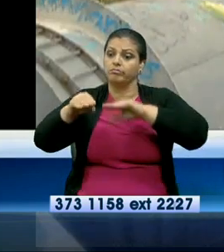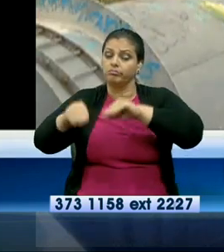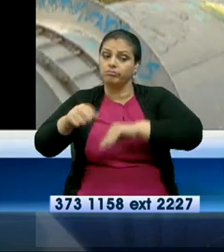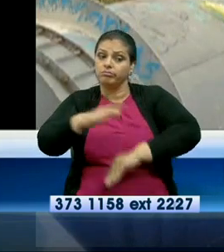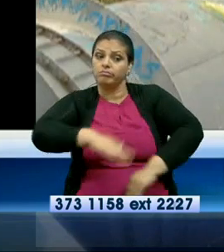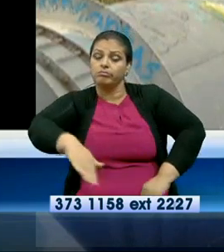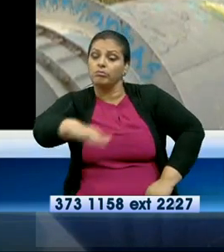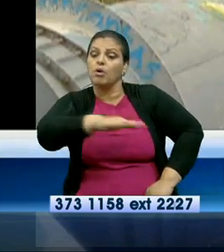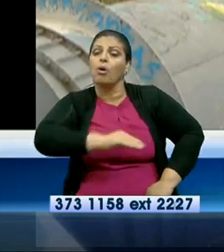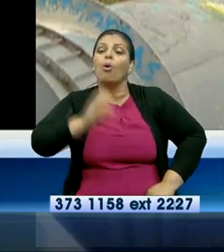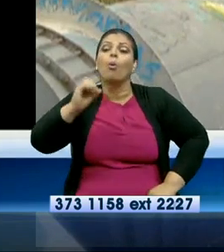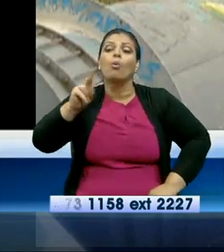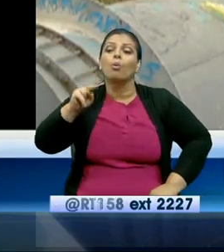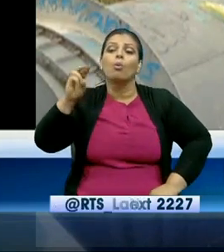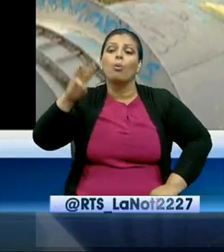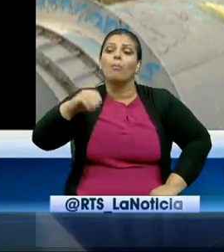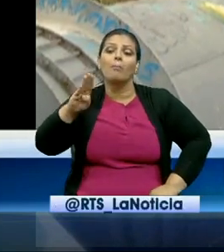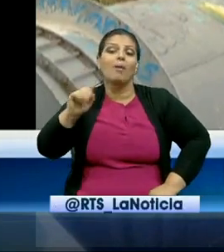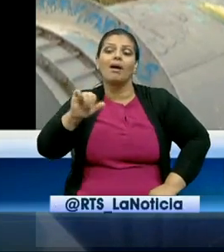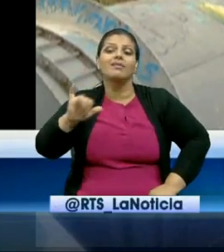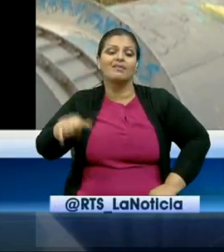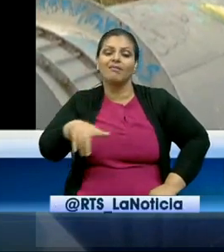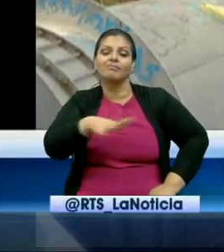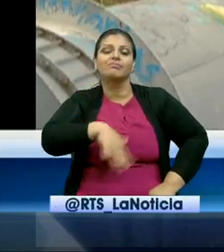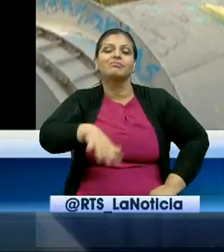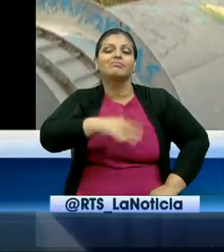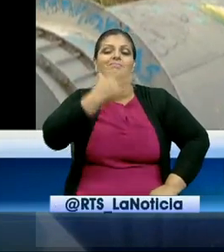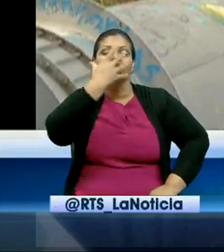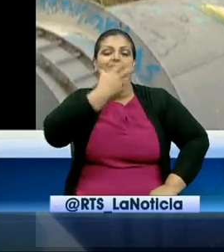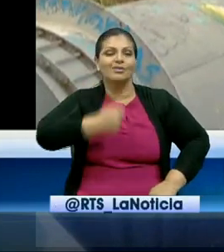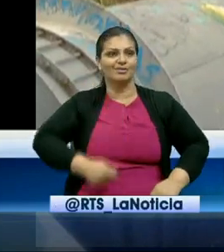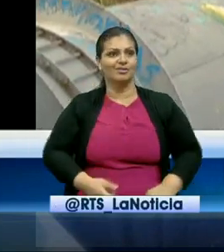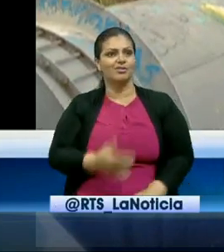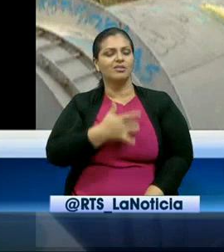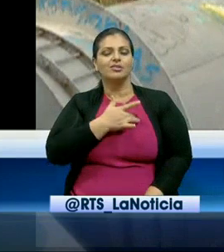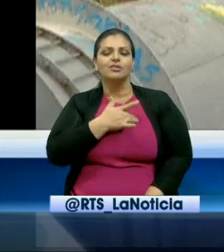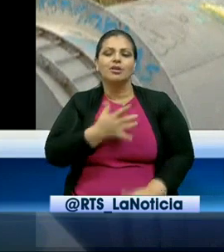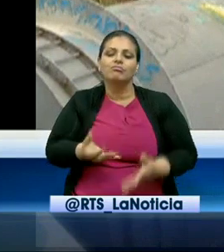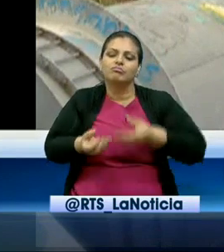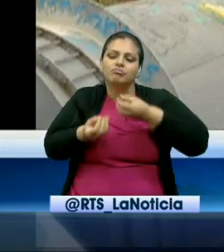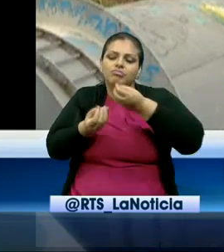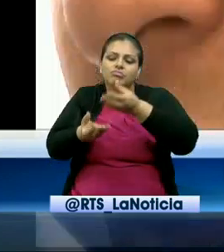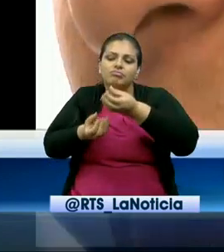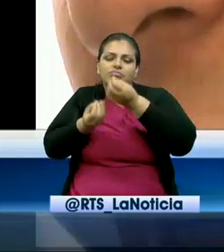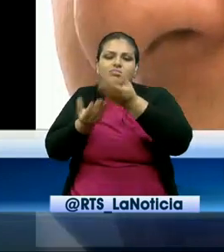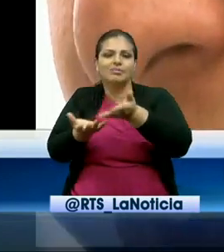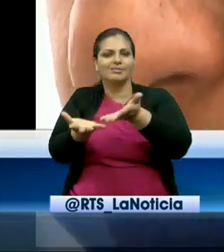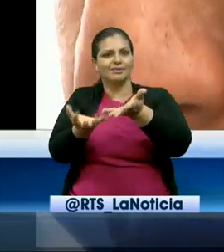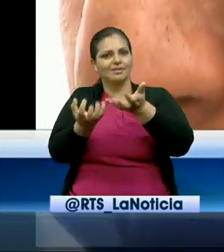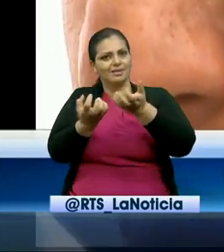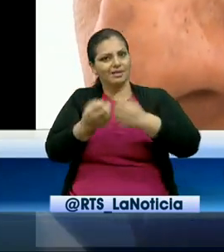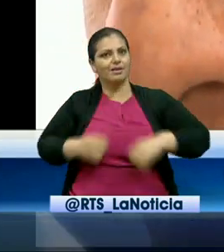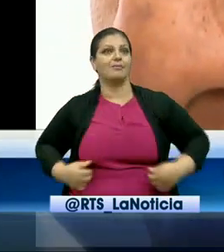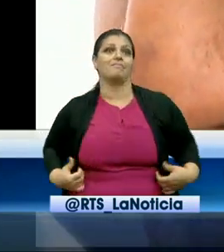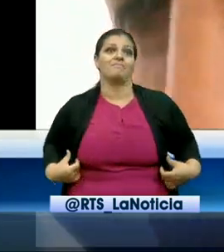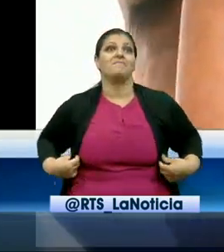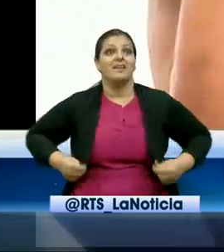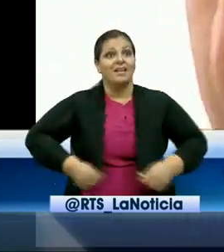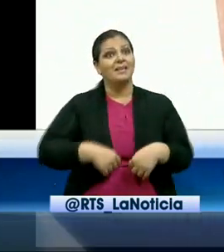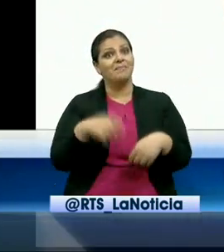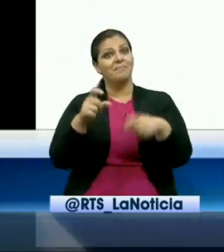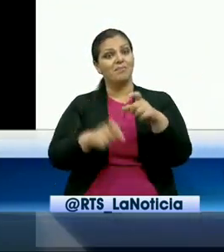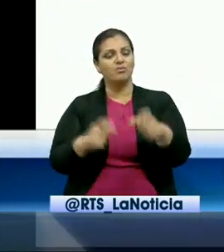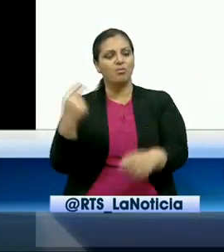vez. O con un dolor, o con una emoción, o qué sé yo, pero esto fue Cumbayá. Y para que la gente diga,